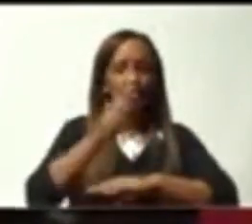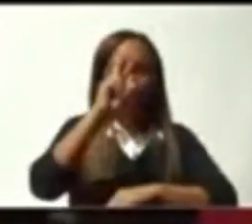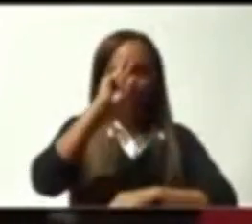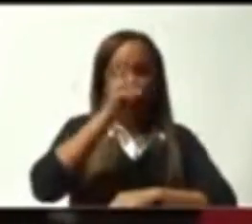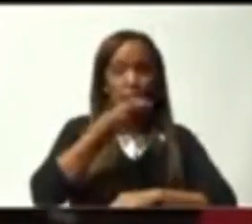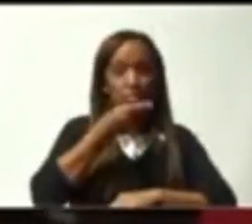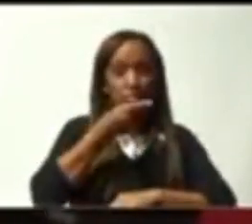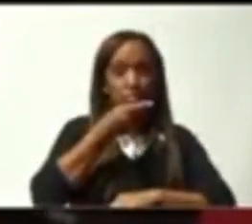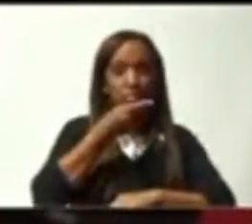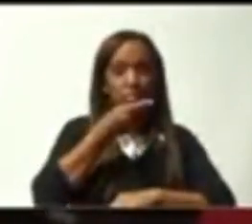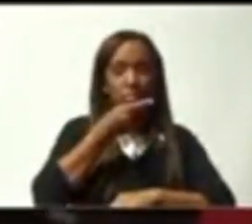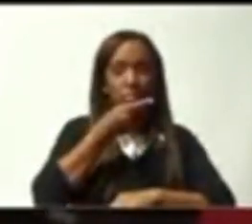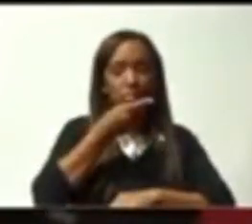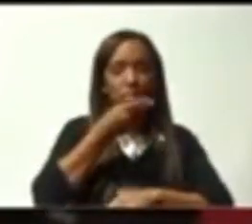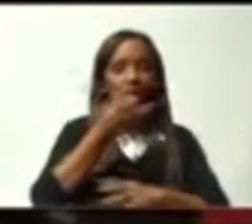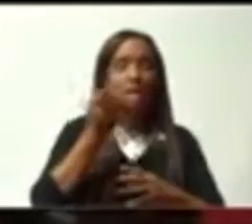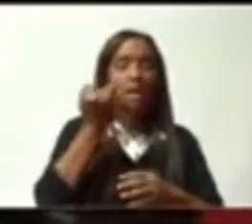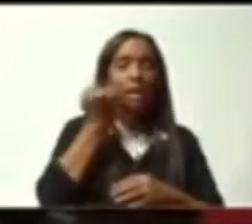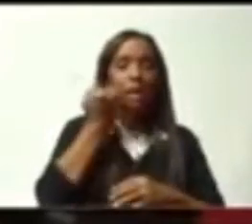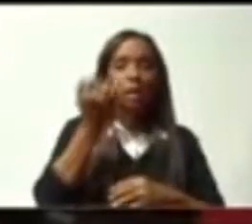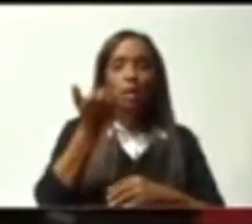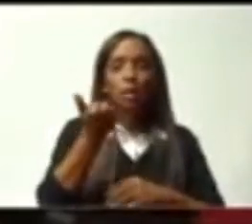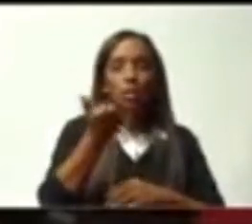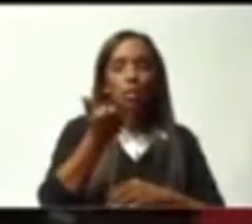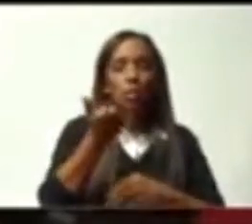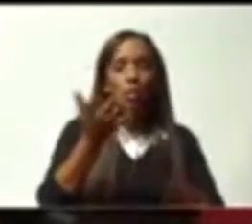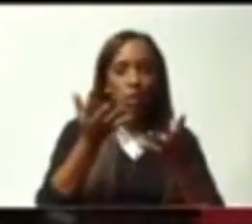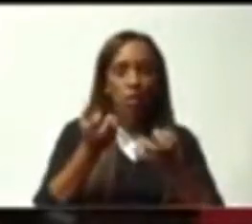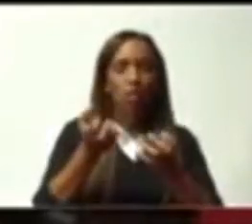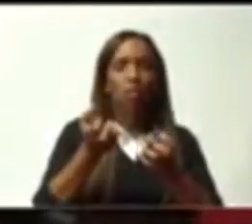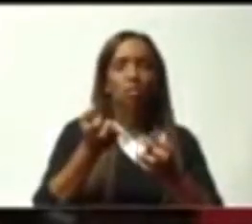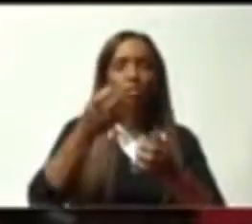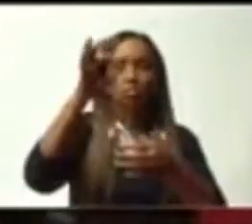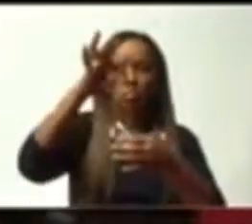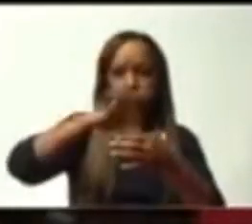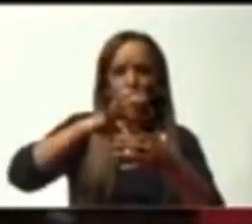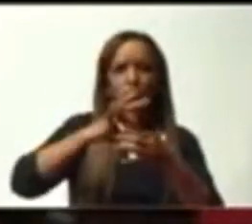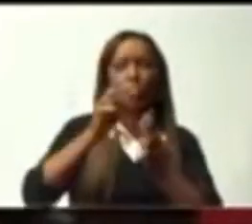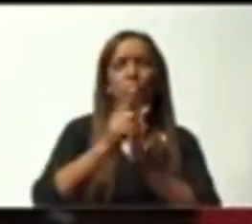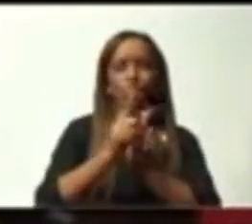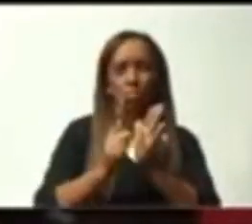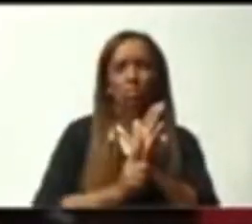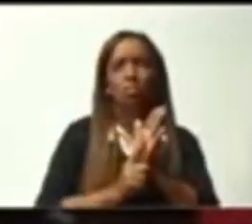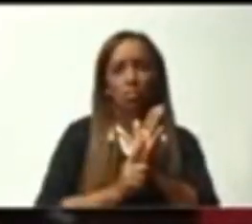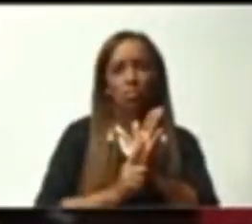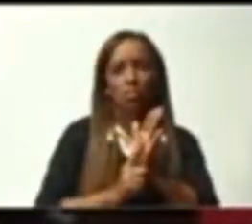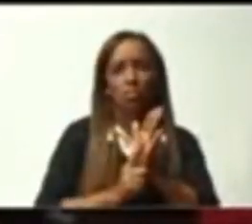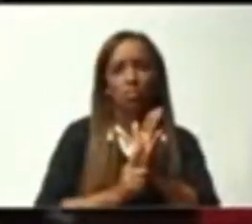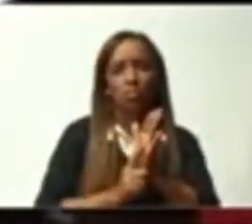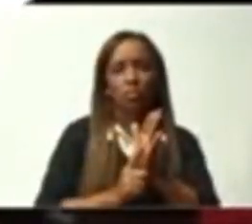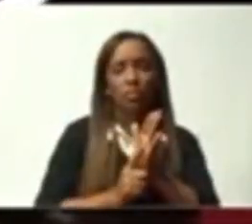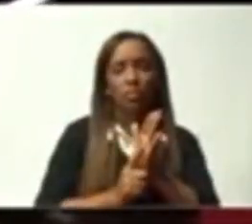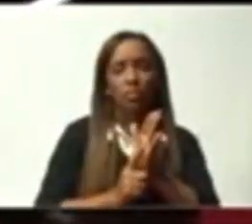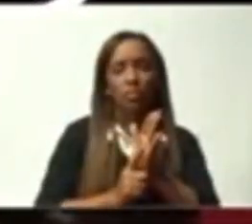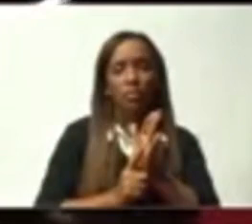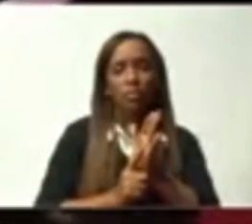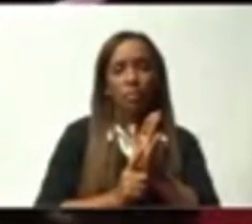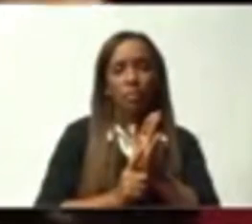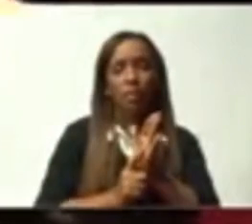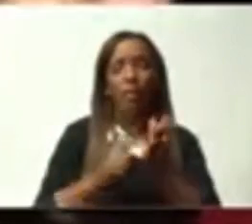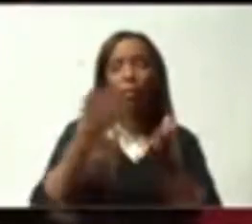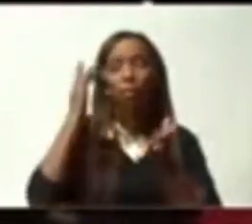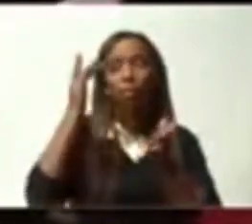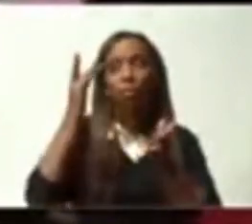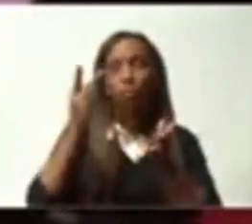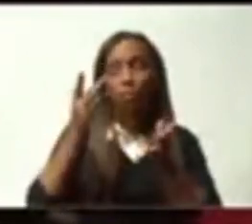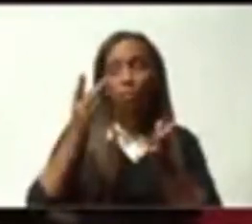promoviendo votar por esta ley. Porque tenemos que reivindicar que en la República Dominicana la mayoría de las leyes que se han aprobado, y